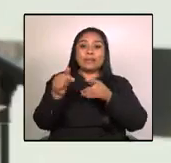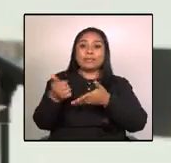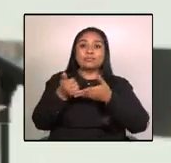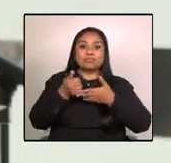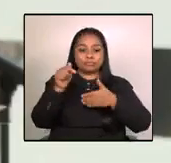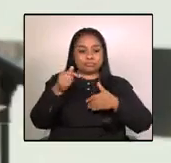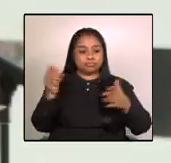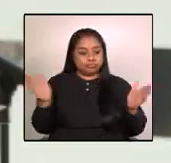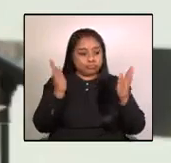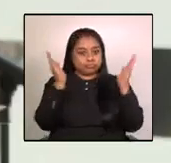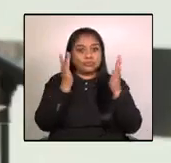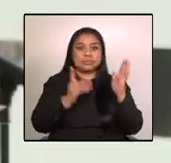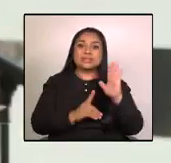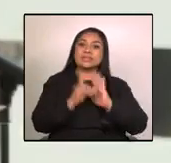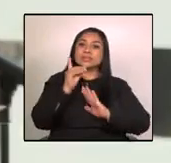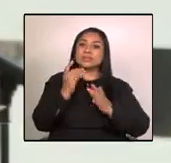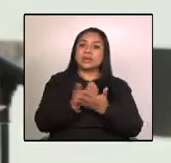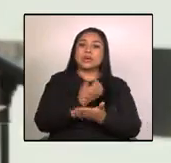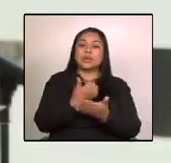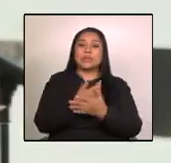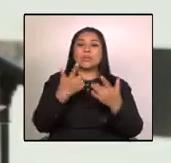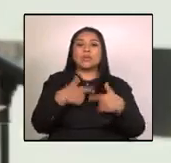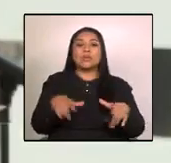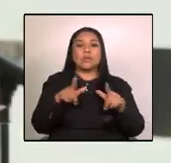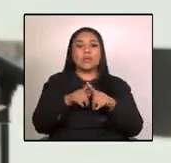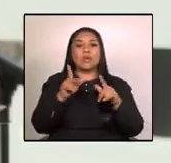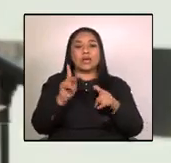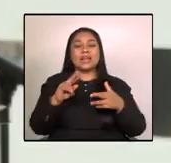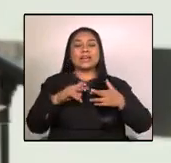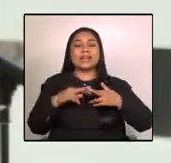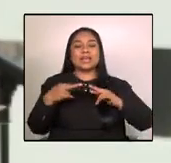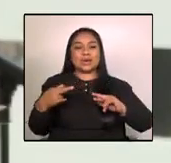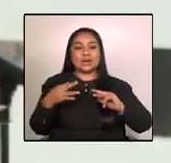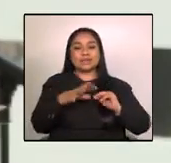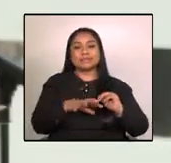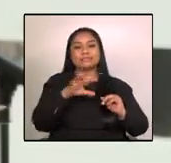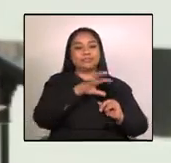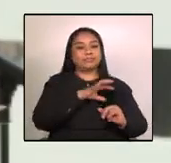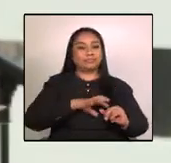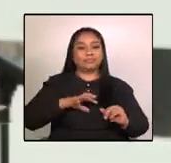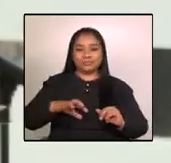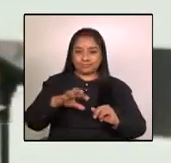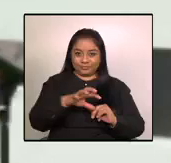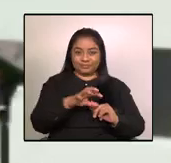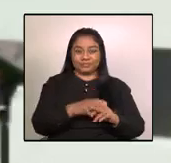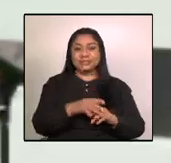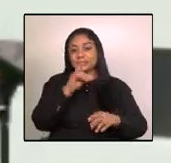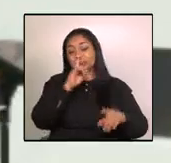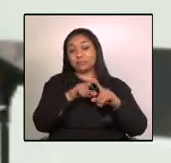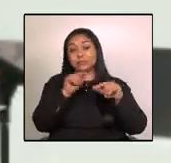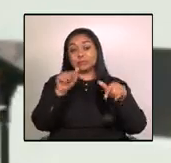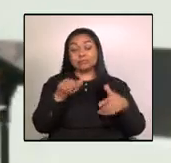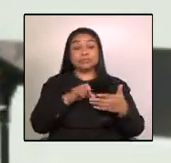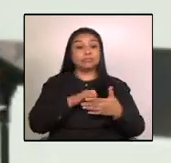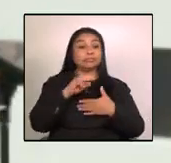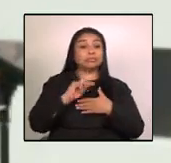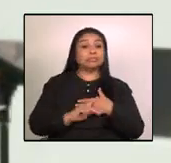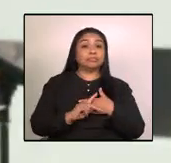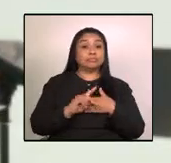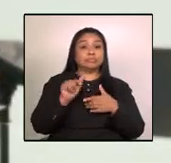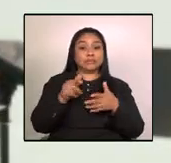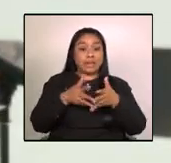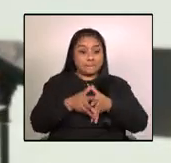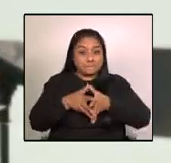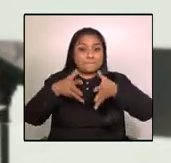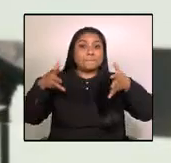el desarrollo económico local y regional. Y este proyecto de